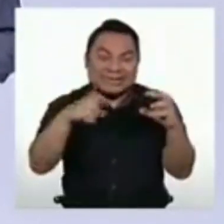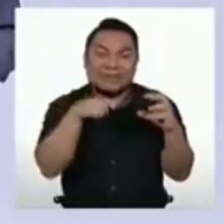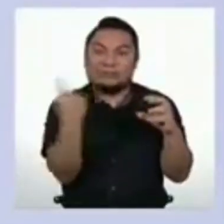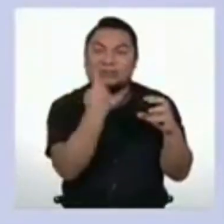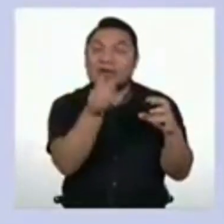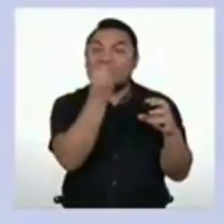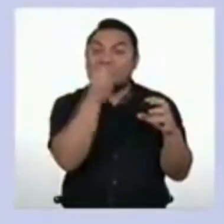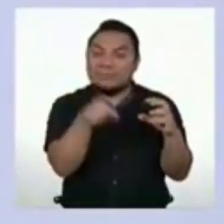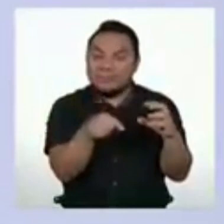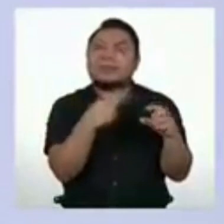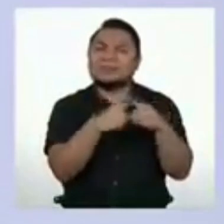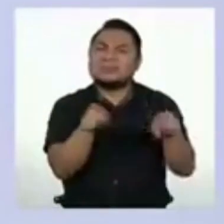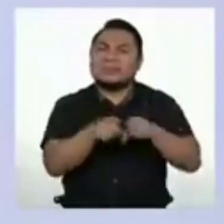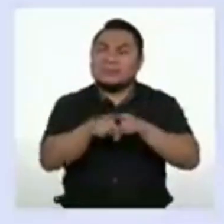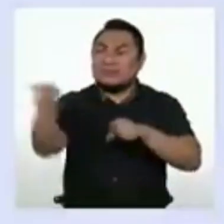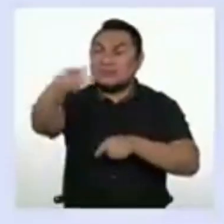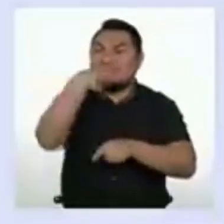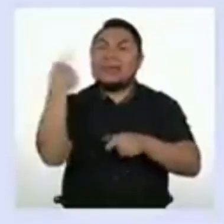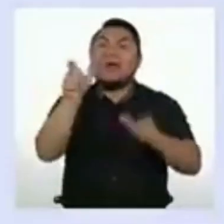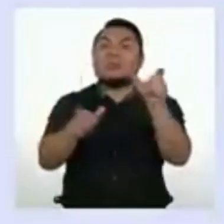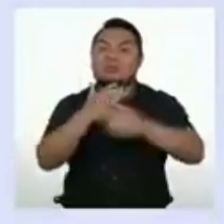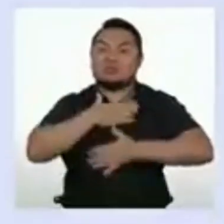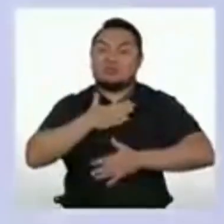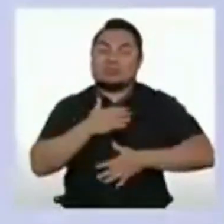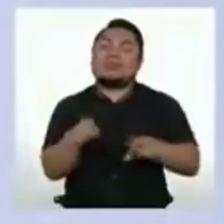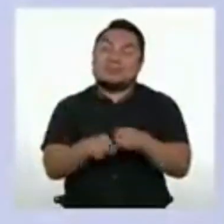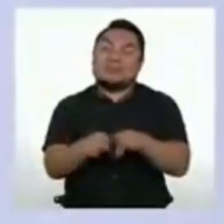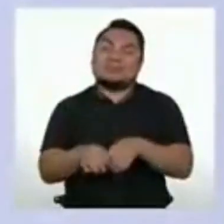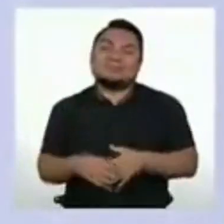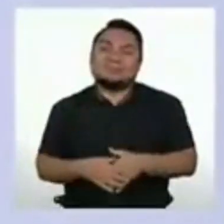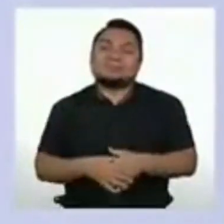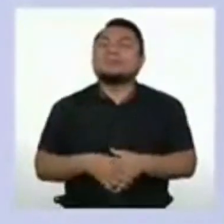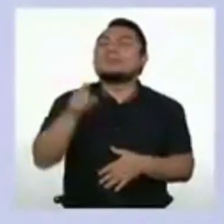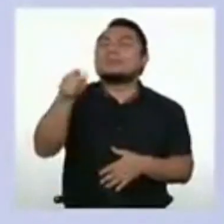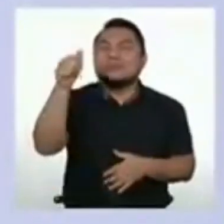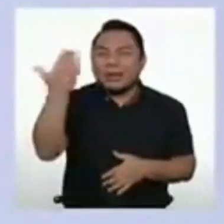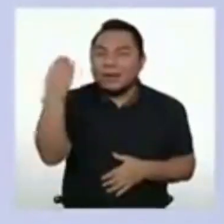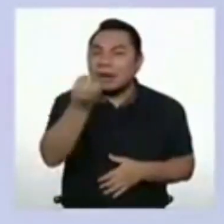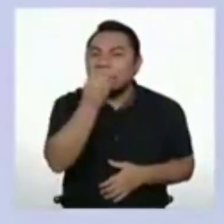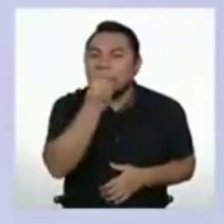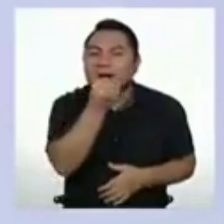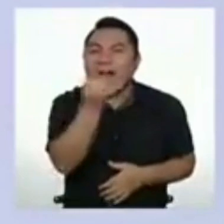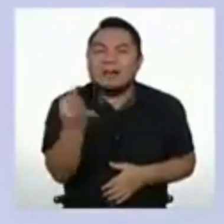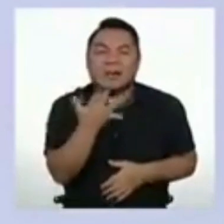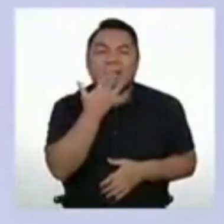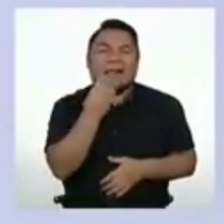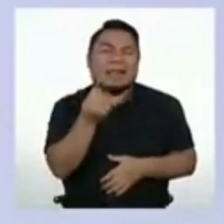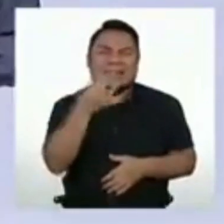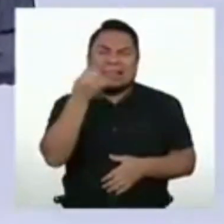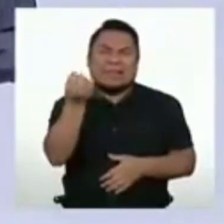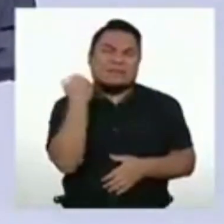alimentos, sino también con nosotros mismos. ¿Y cómo así, profesor? ¿Alguna vez has comido algo muy